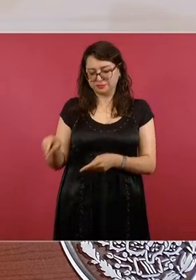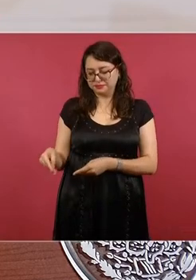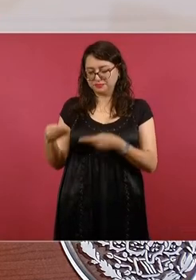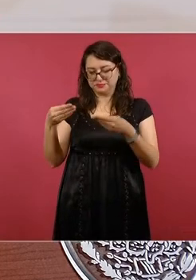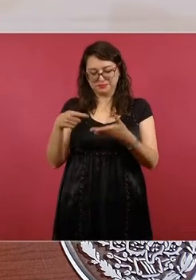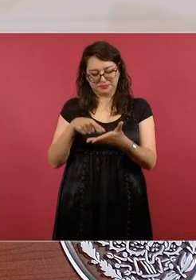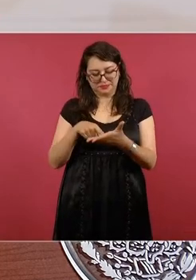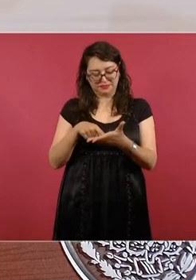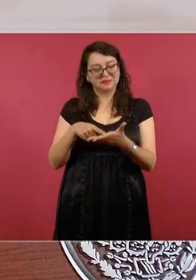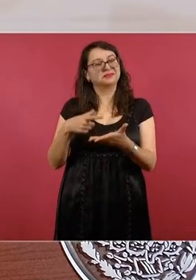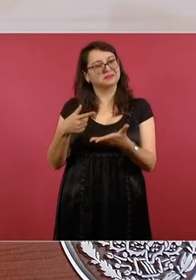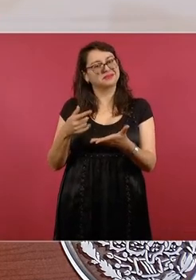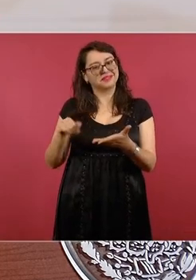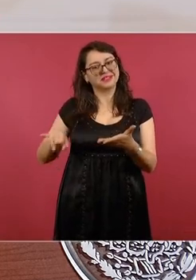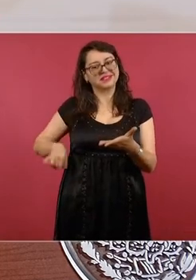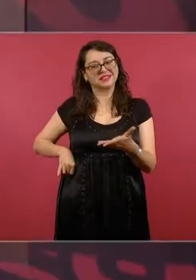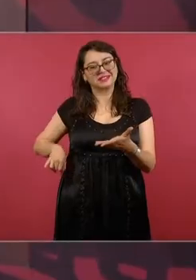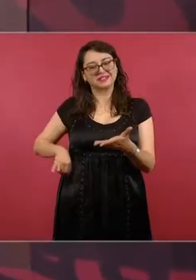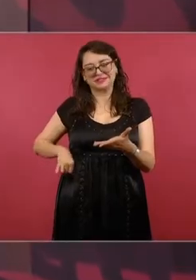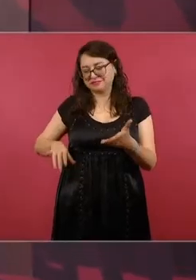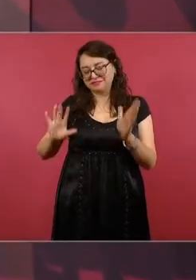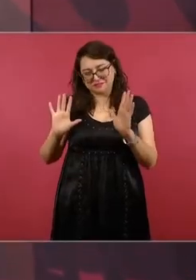me reuní,